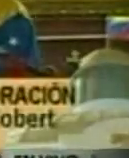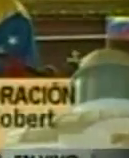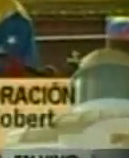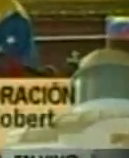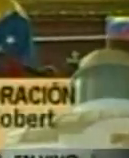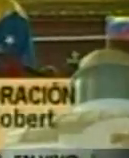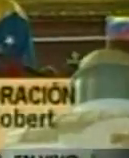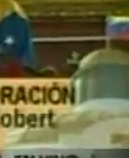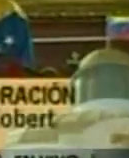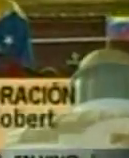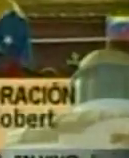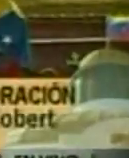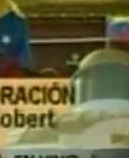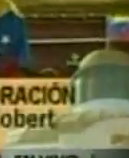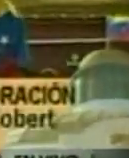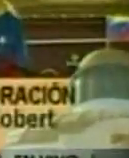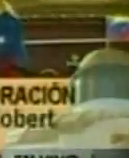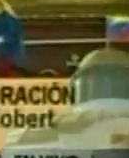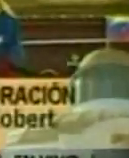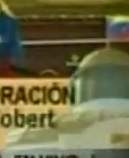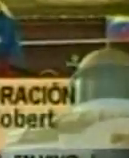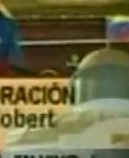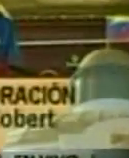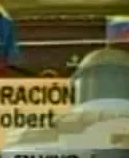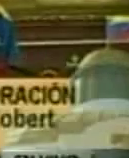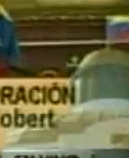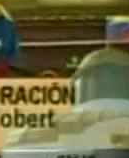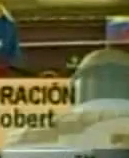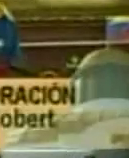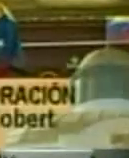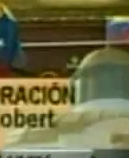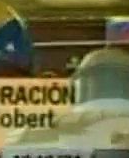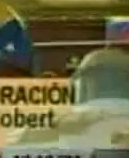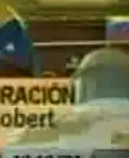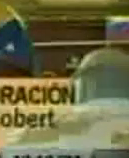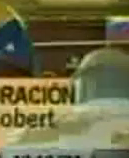locura, que luchamos duro por nuestros sueños. María y Ro